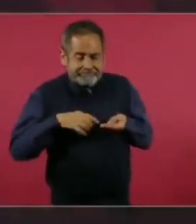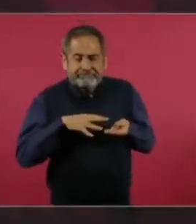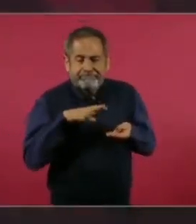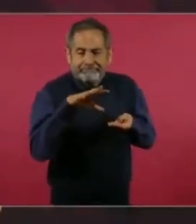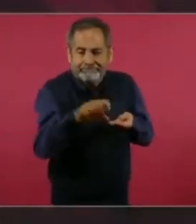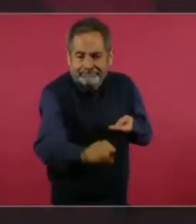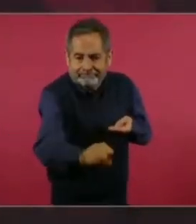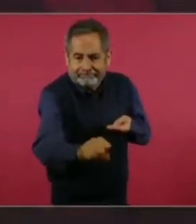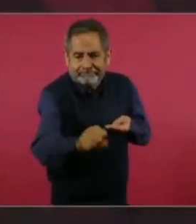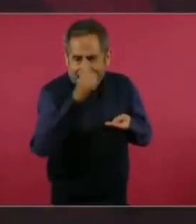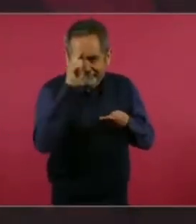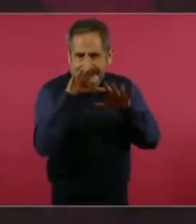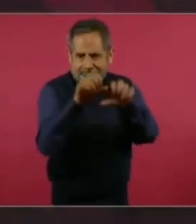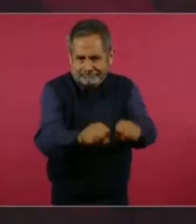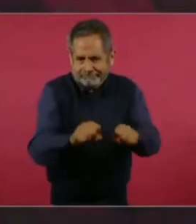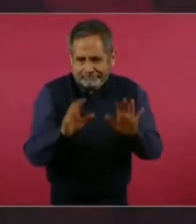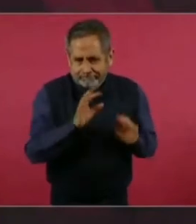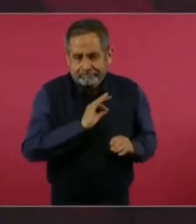emitirla